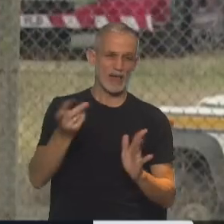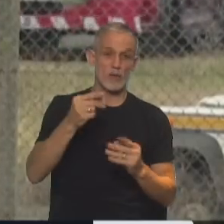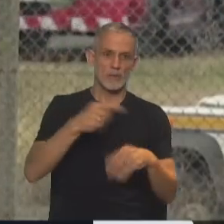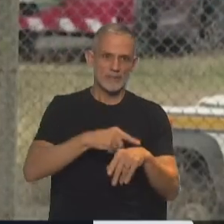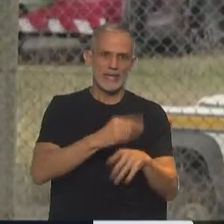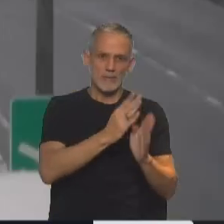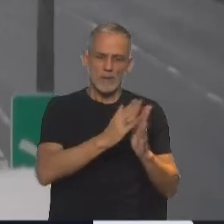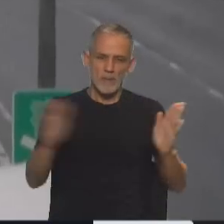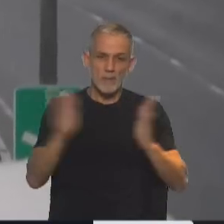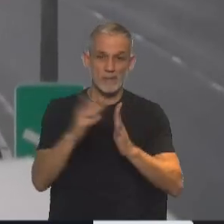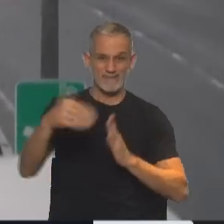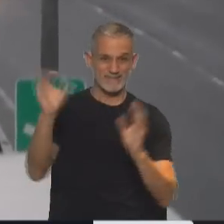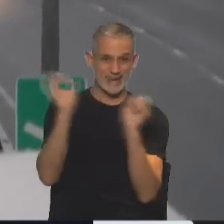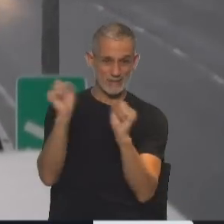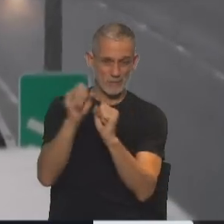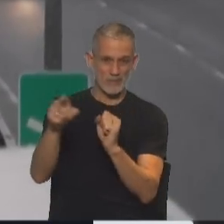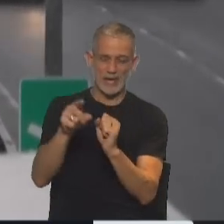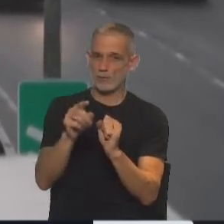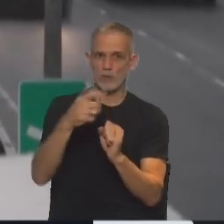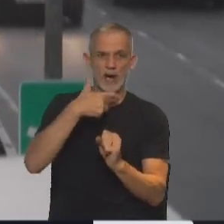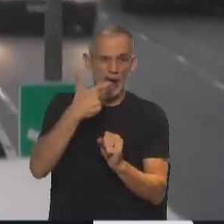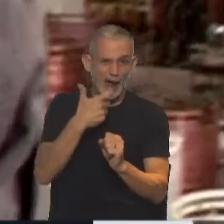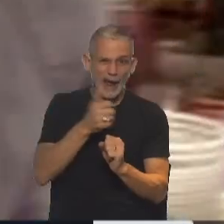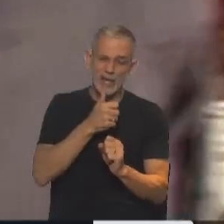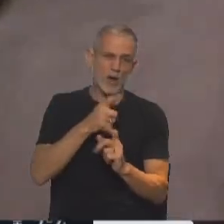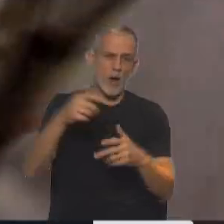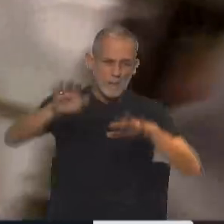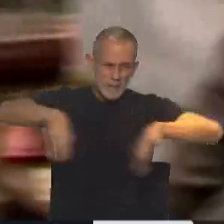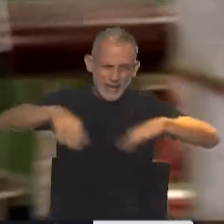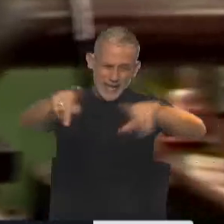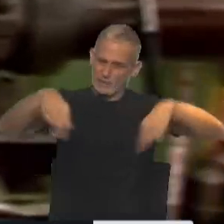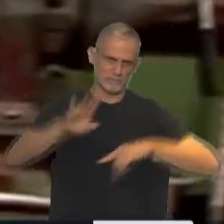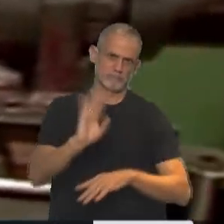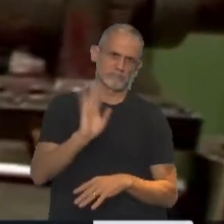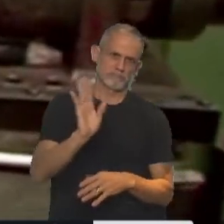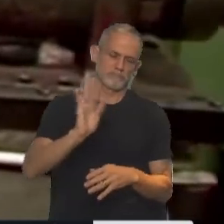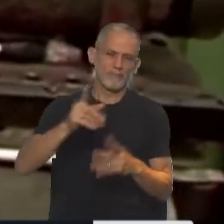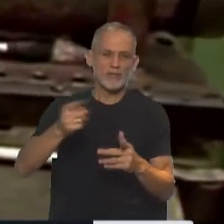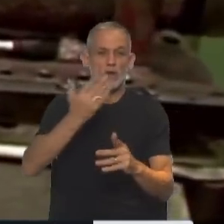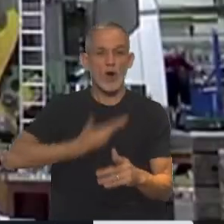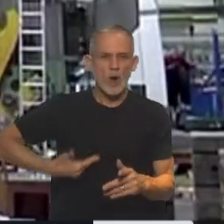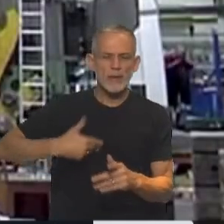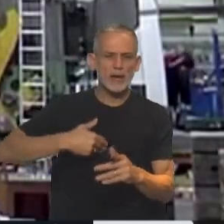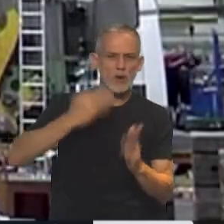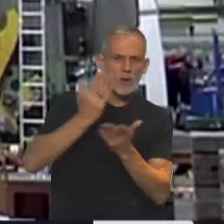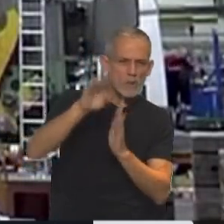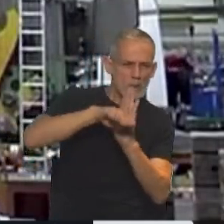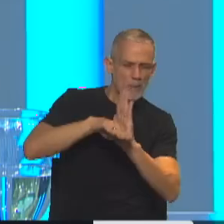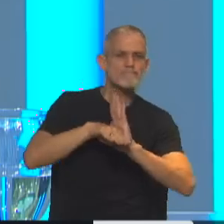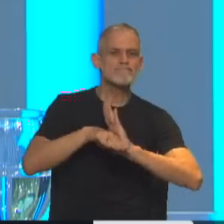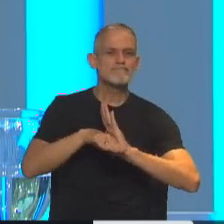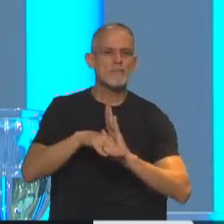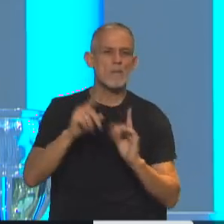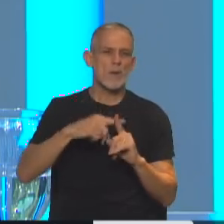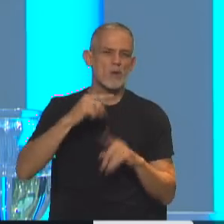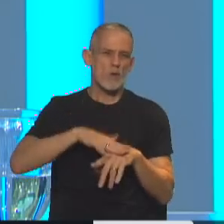medida que pueda llegar el invierno bueno hay muchas medidas que ya está tomando el gobierno alemán producto de esta escasez de